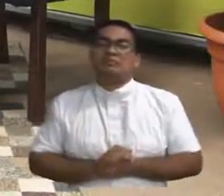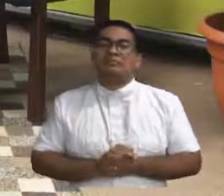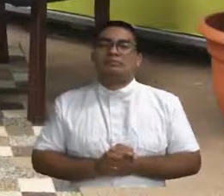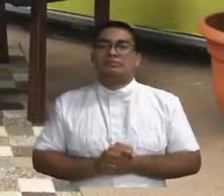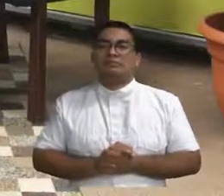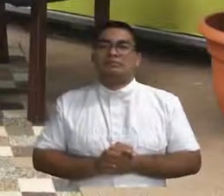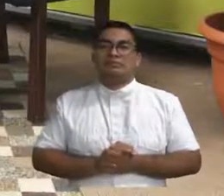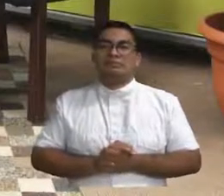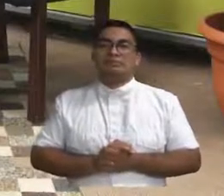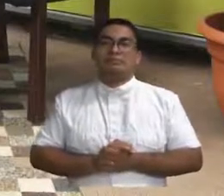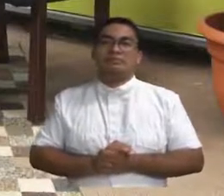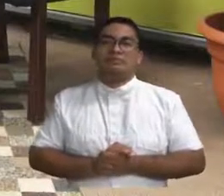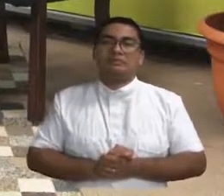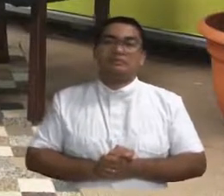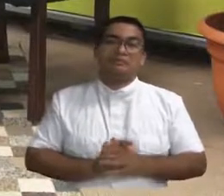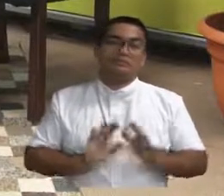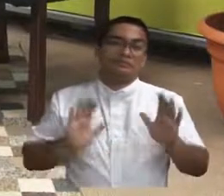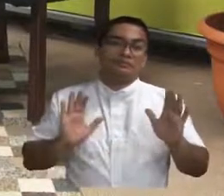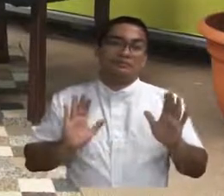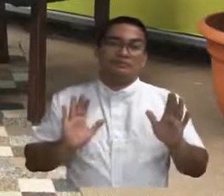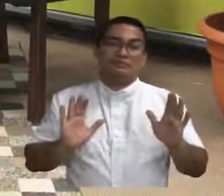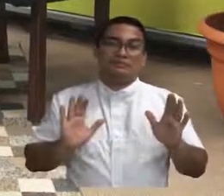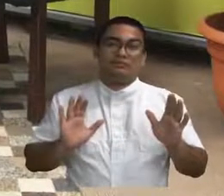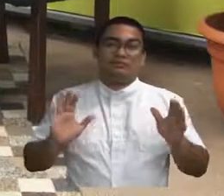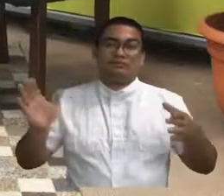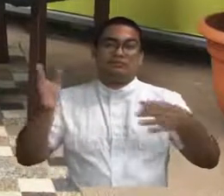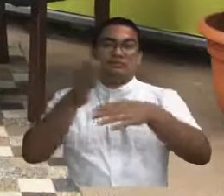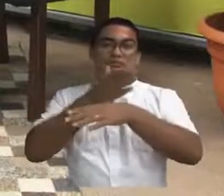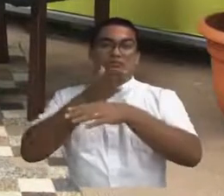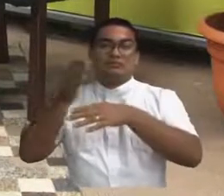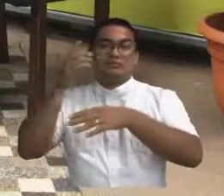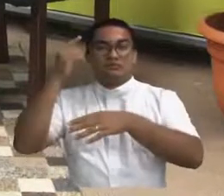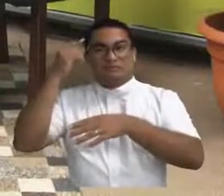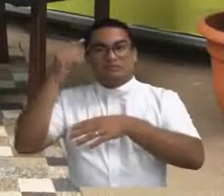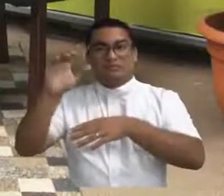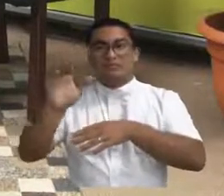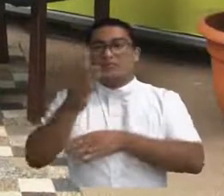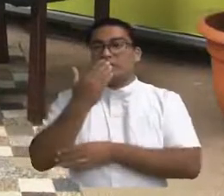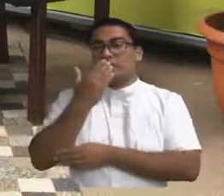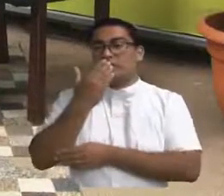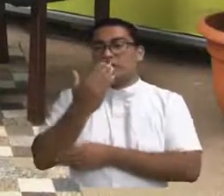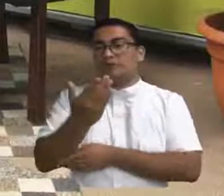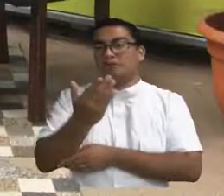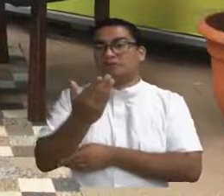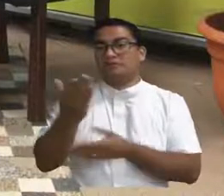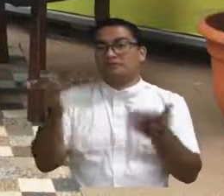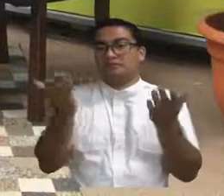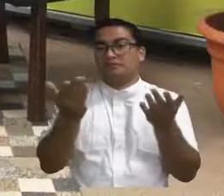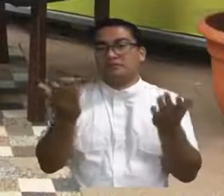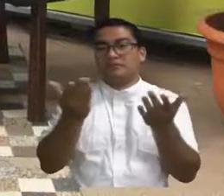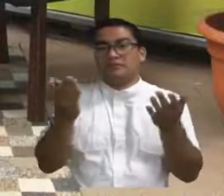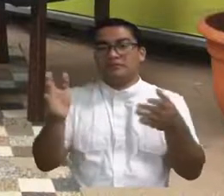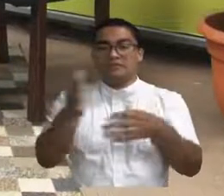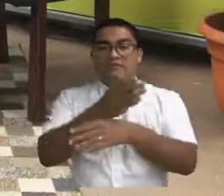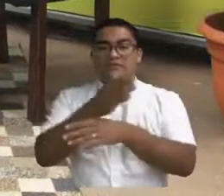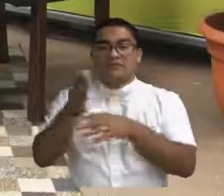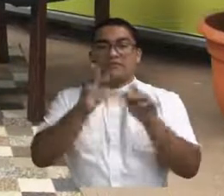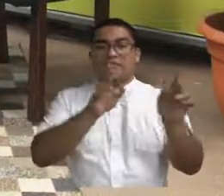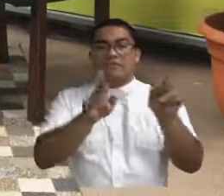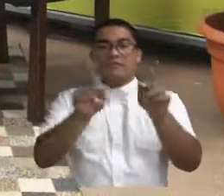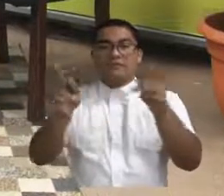creencia? Bueno, todas las creencias llevan algo de bueno en cuanto al comportamiento y la cultura de la